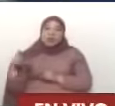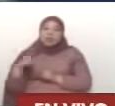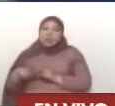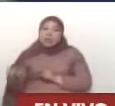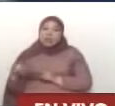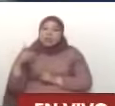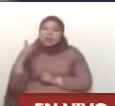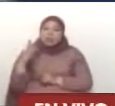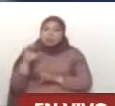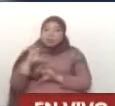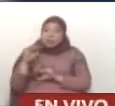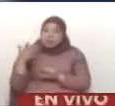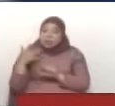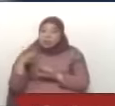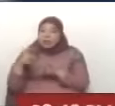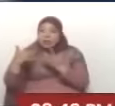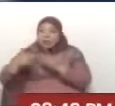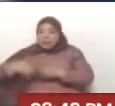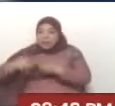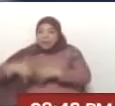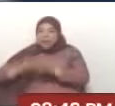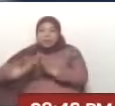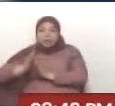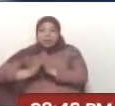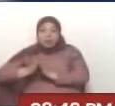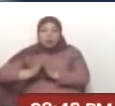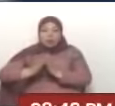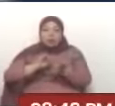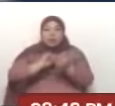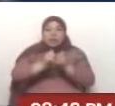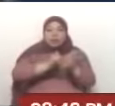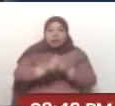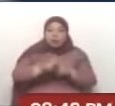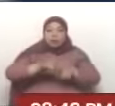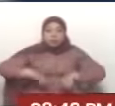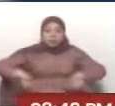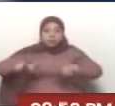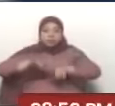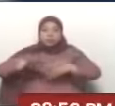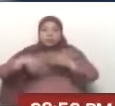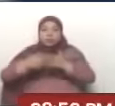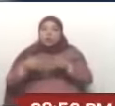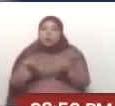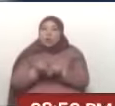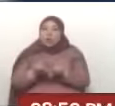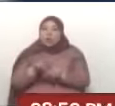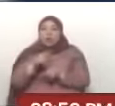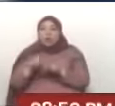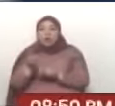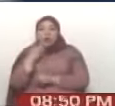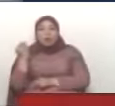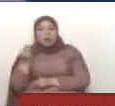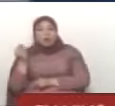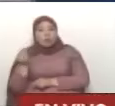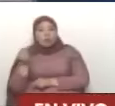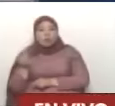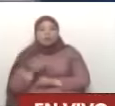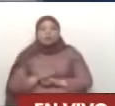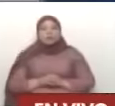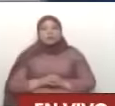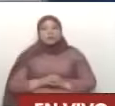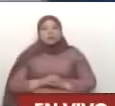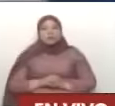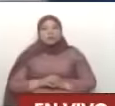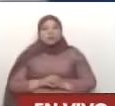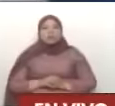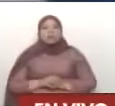áreas de la inversión, la recuperación de los espacios deportivos. De igual manera, presidente, aquí tenemos otro joven, ¿verdad? Un joven que tiene la